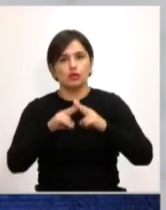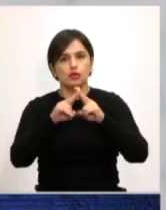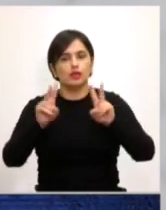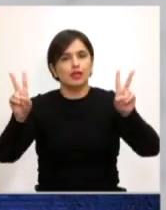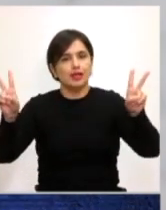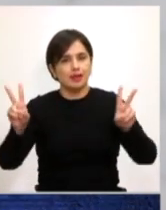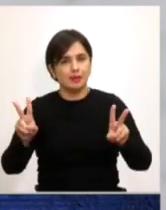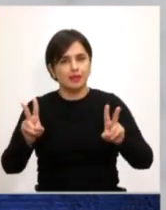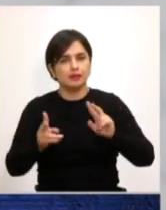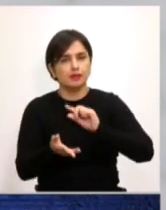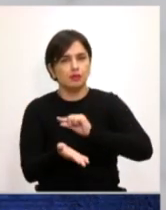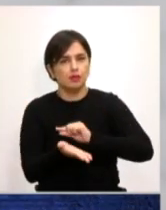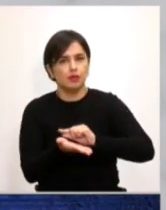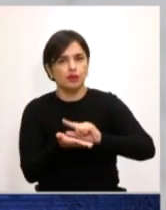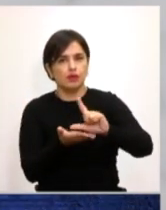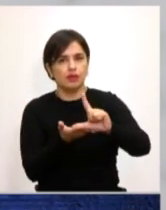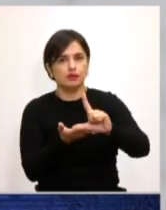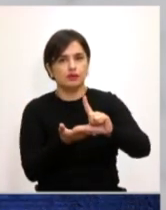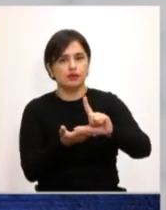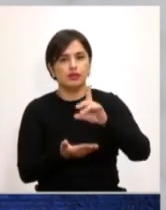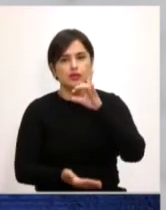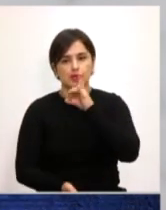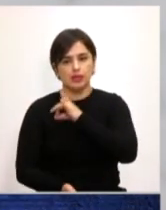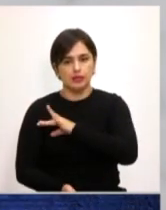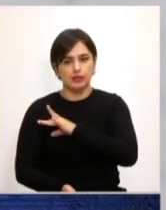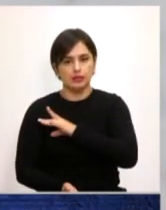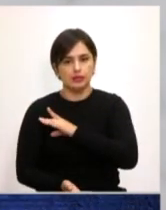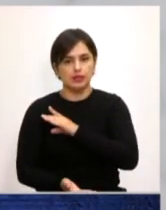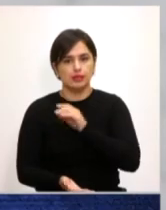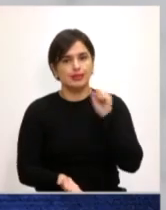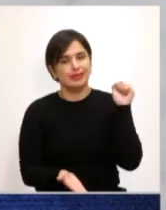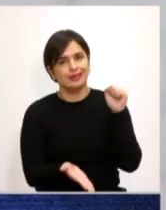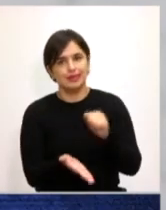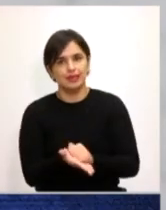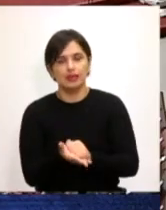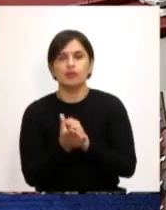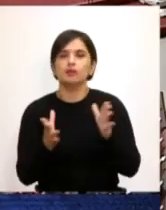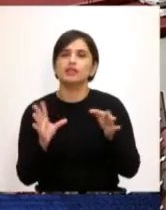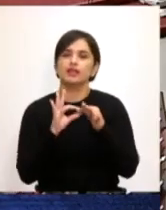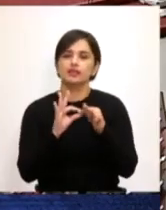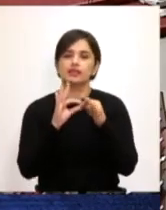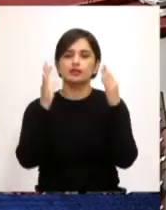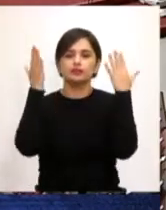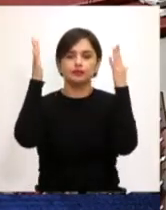de la paz y del progreso que nuestro querido Chile reclama. Muchas gracias.